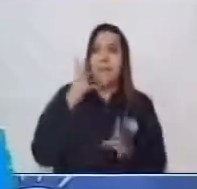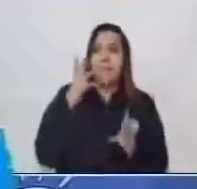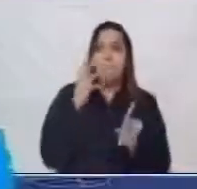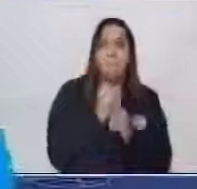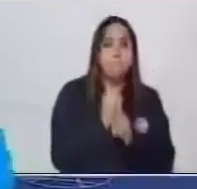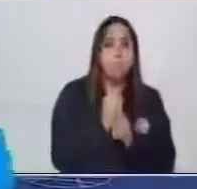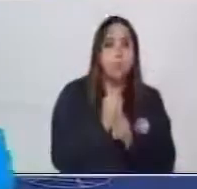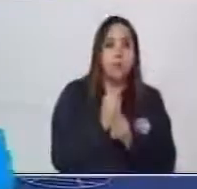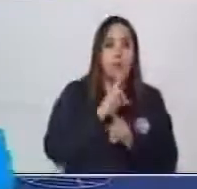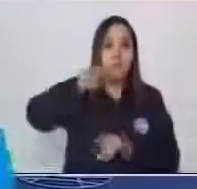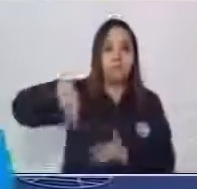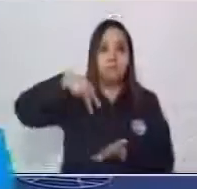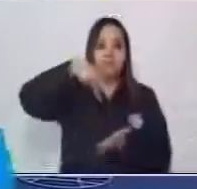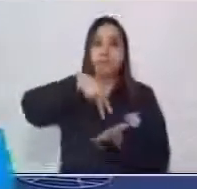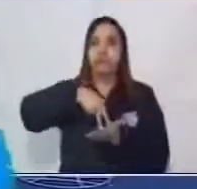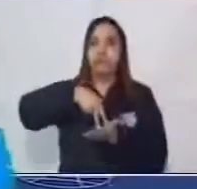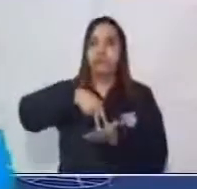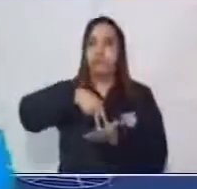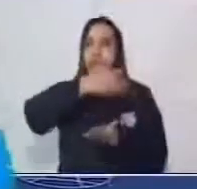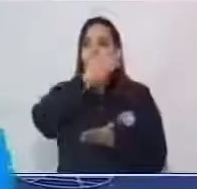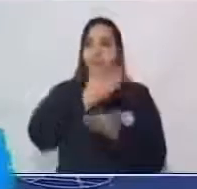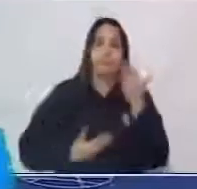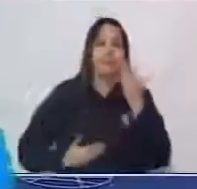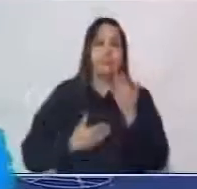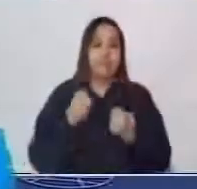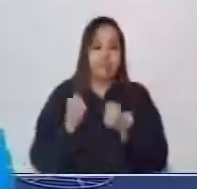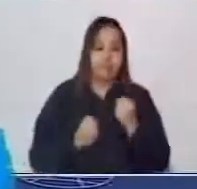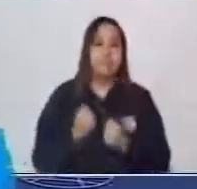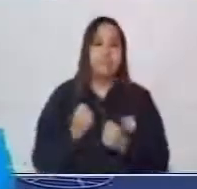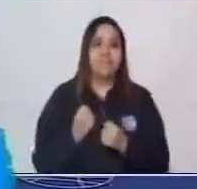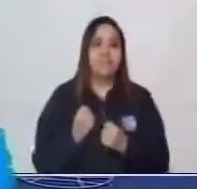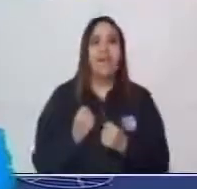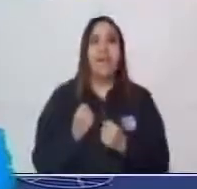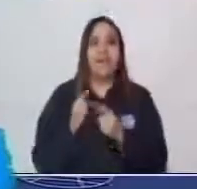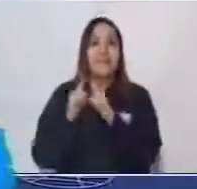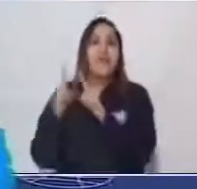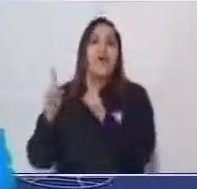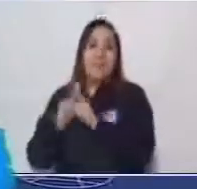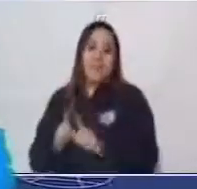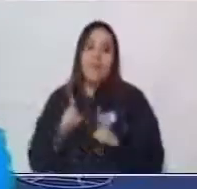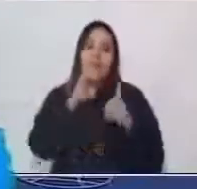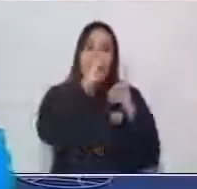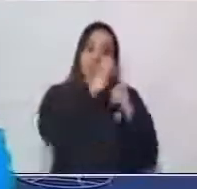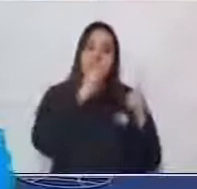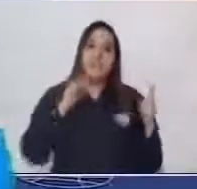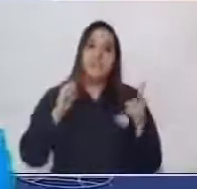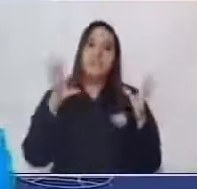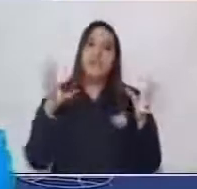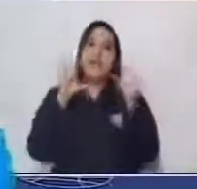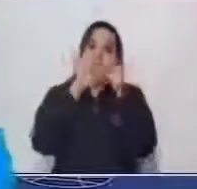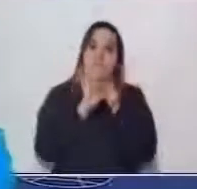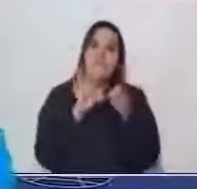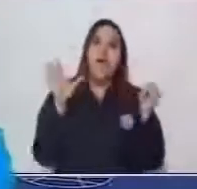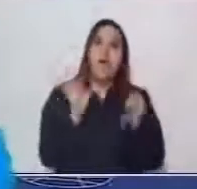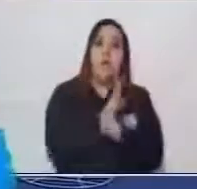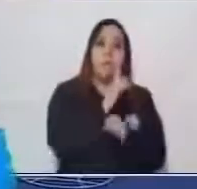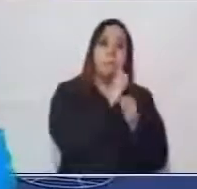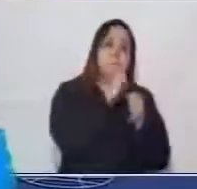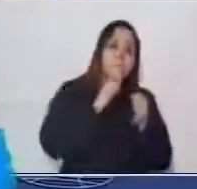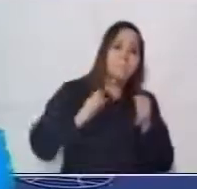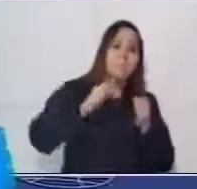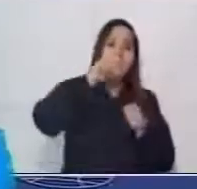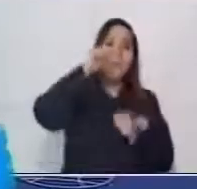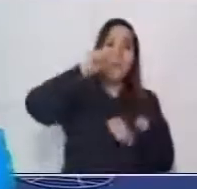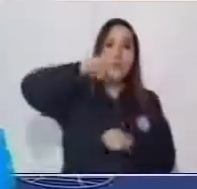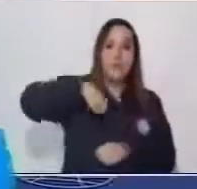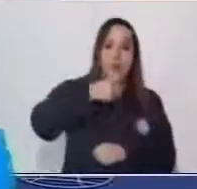compleja que se expresa a través de varias oraciones, que a su vez están compuestas también por otras